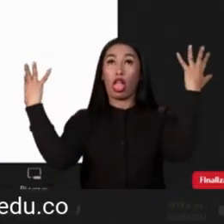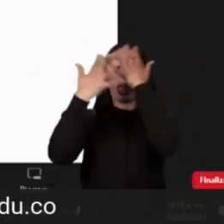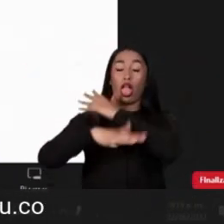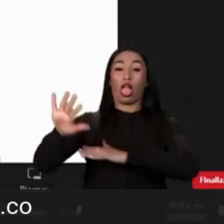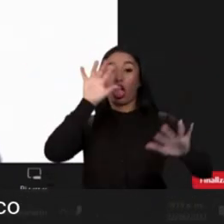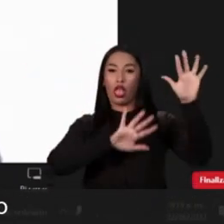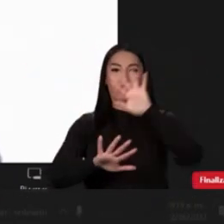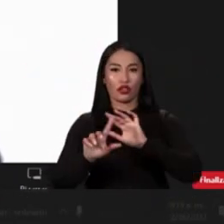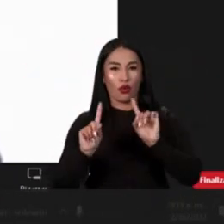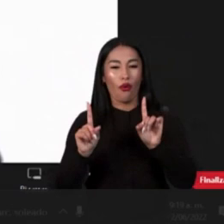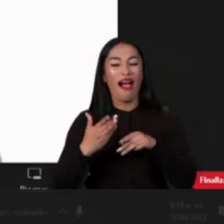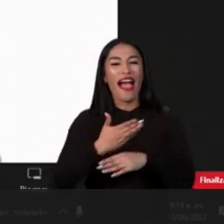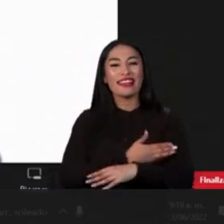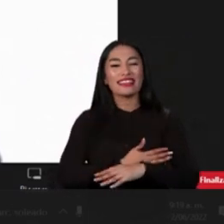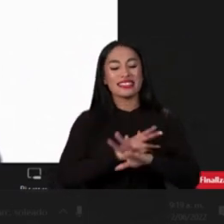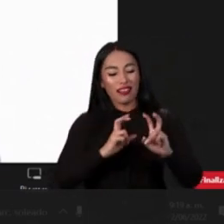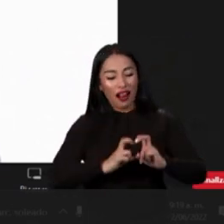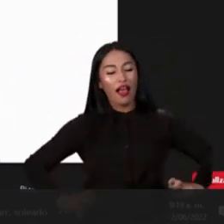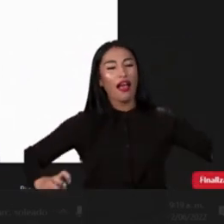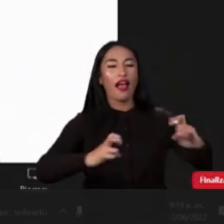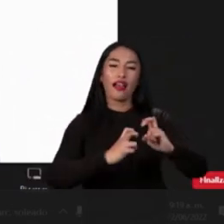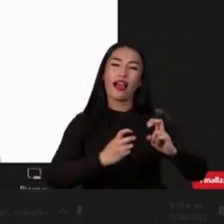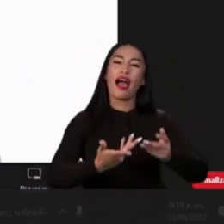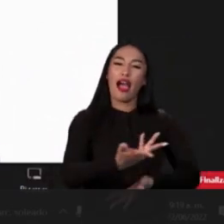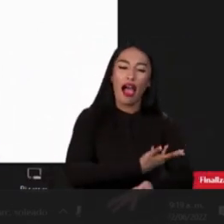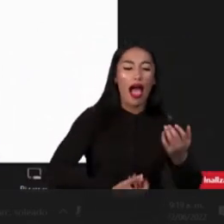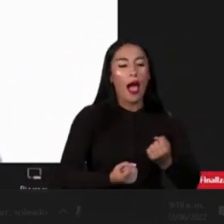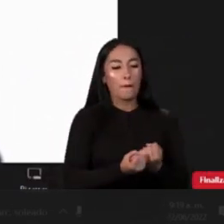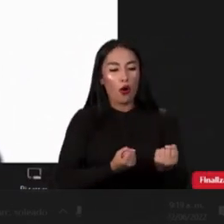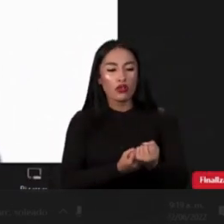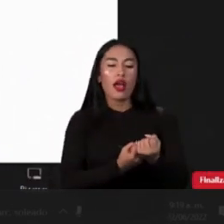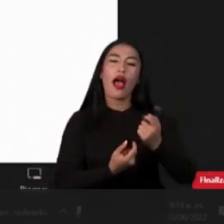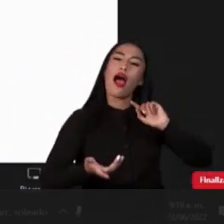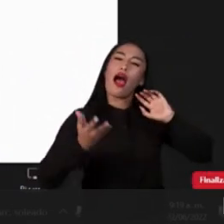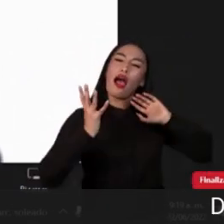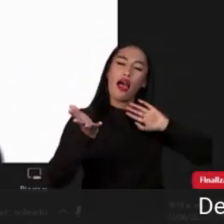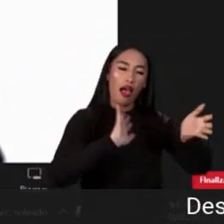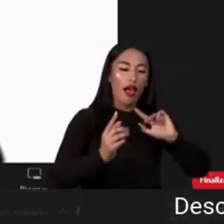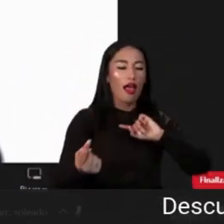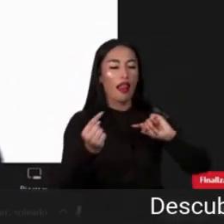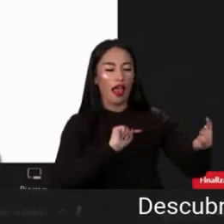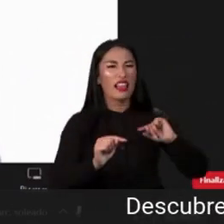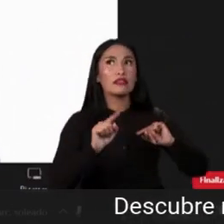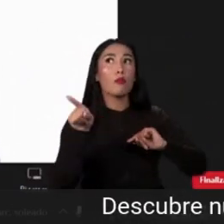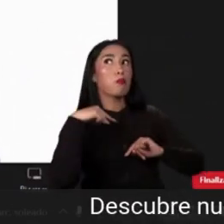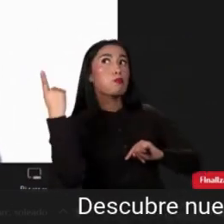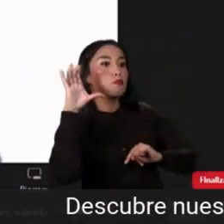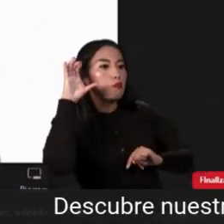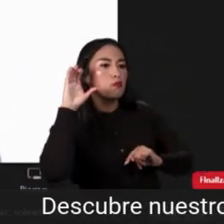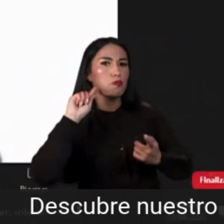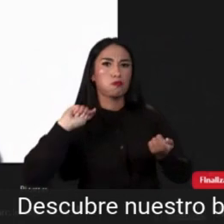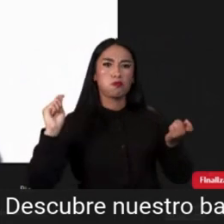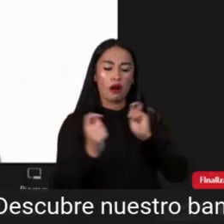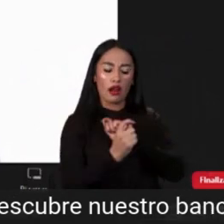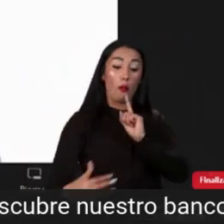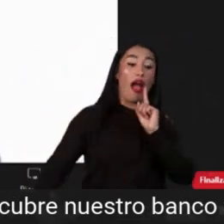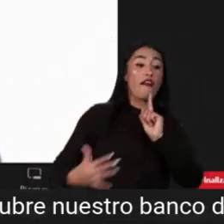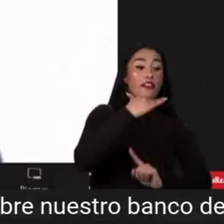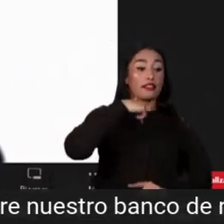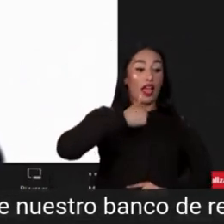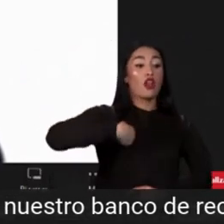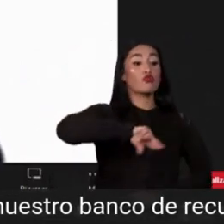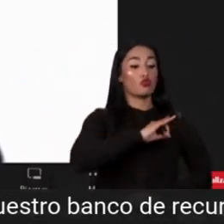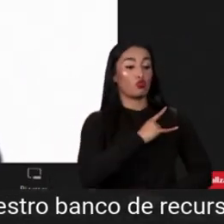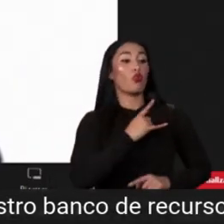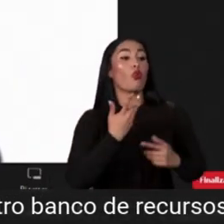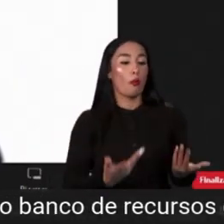colaboración, para que la gente tenga la oportunidad de discutir esas cosas que están pasando en el mundo y cómo nos afectan a nosotros como universidad.